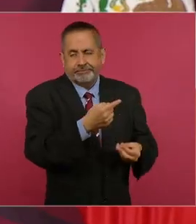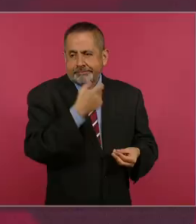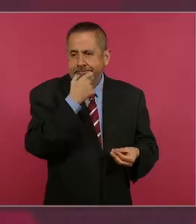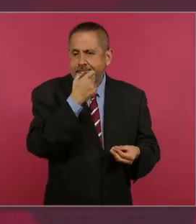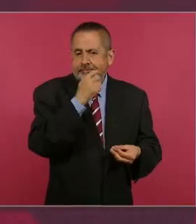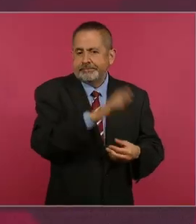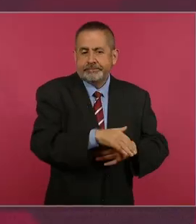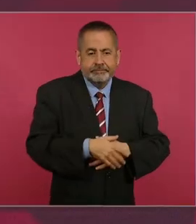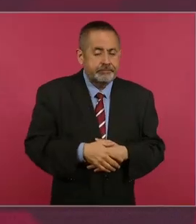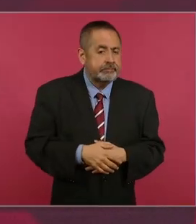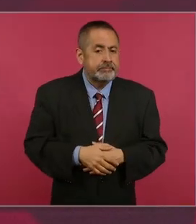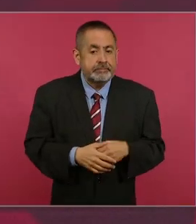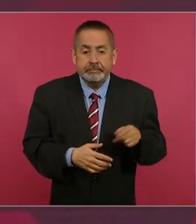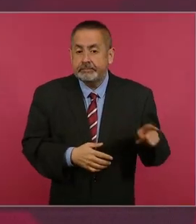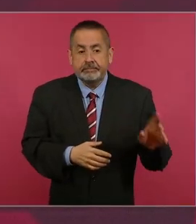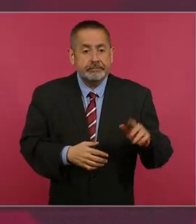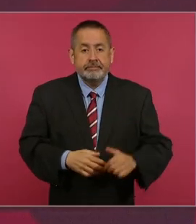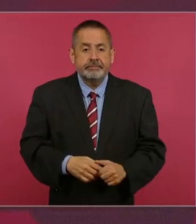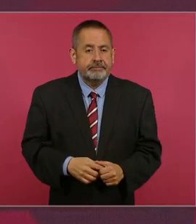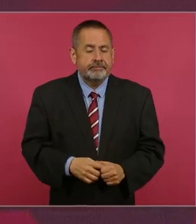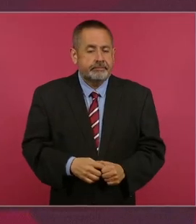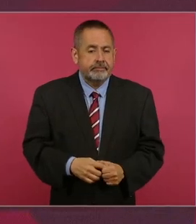y ha venido